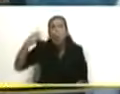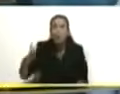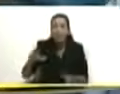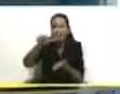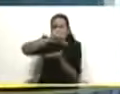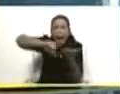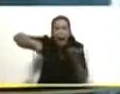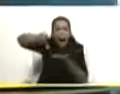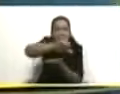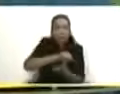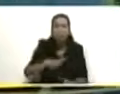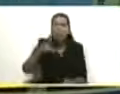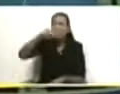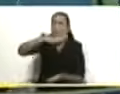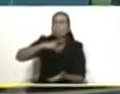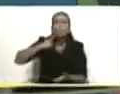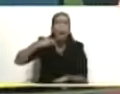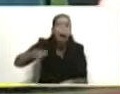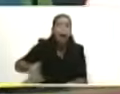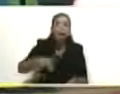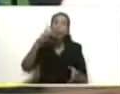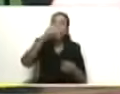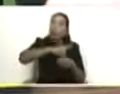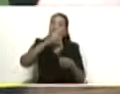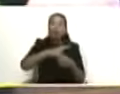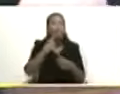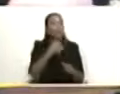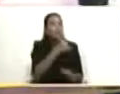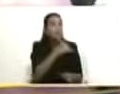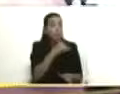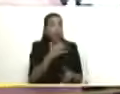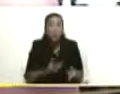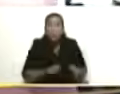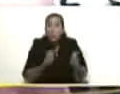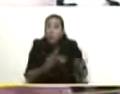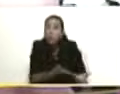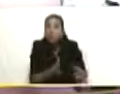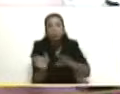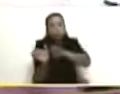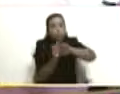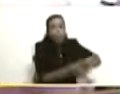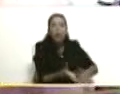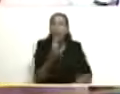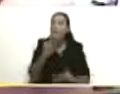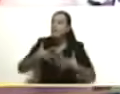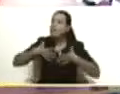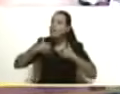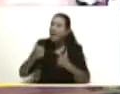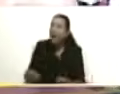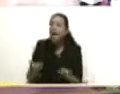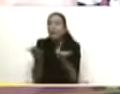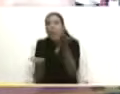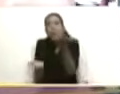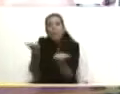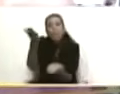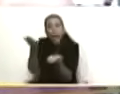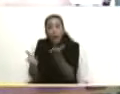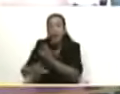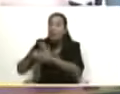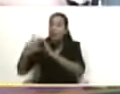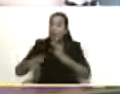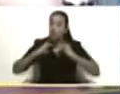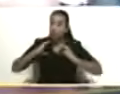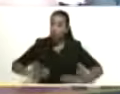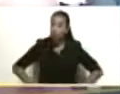grasa, fuentes de sal. Que ese nos... es un dato importante, Estamos en la onda de comer sano para garantizar